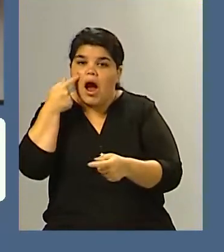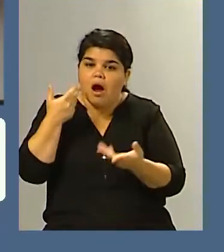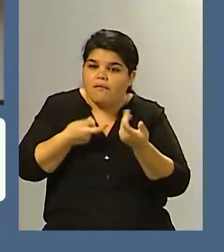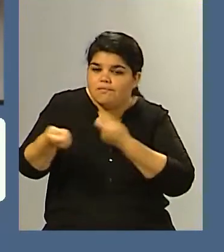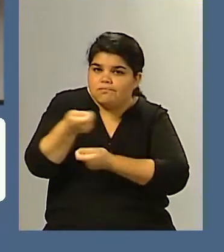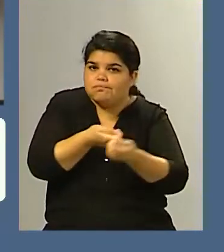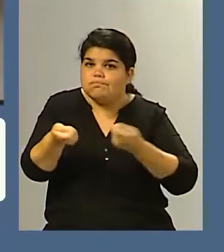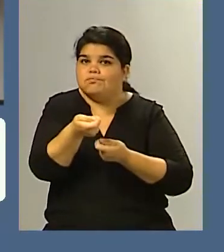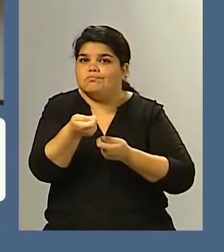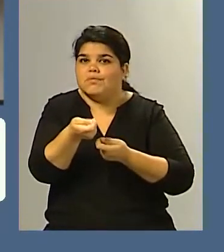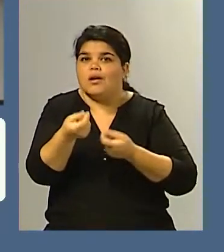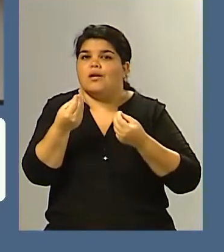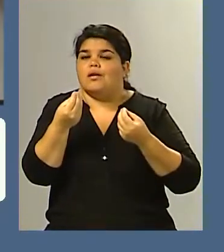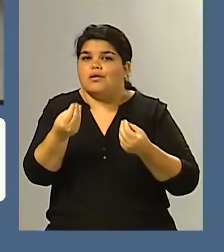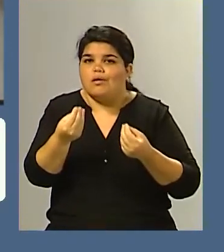lo que es